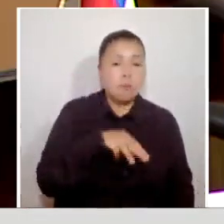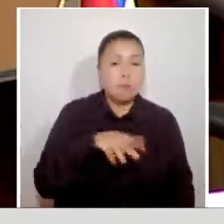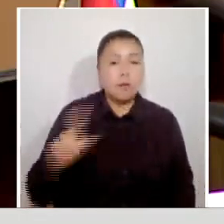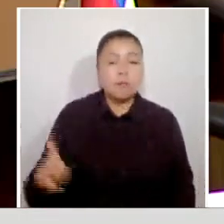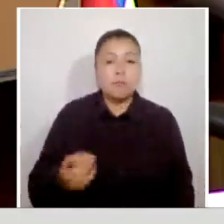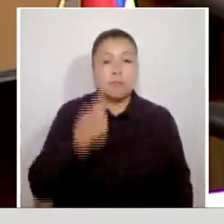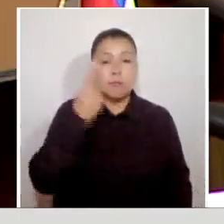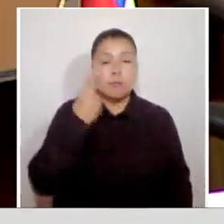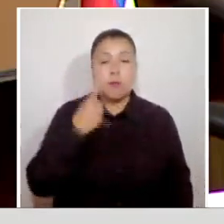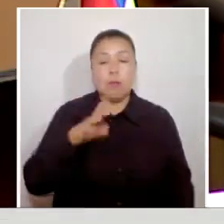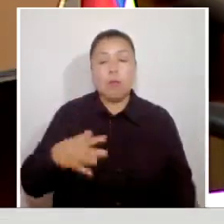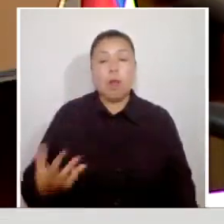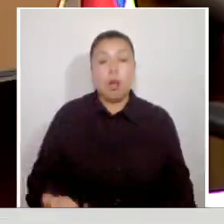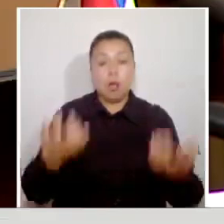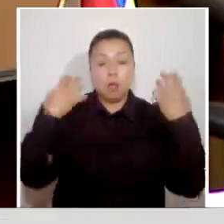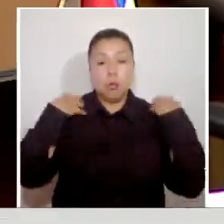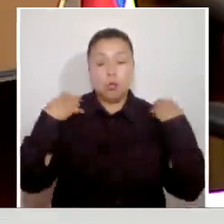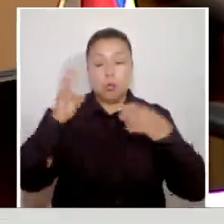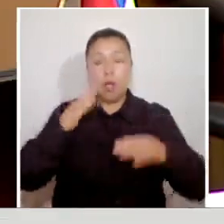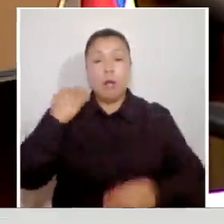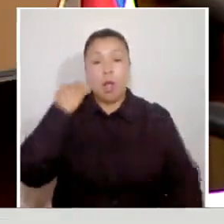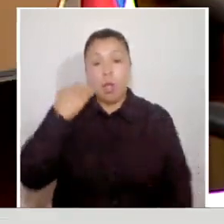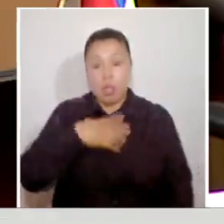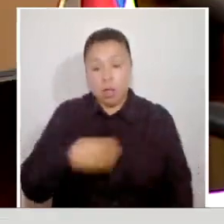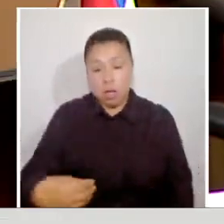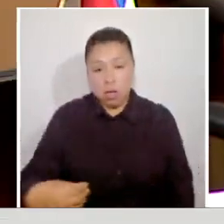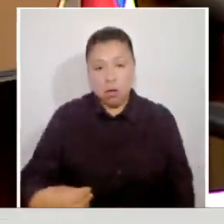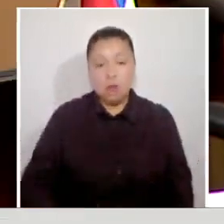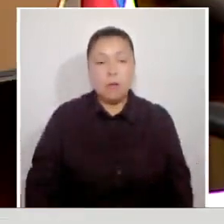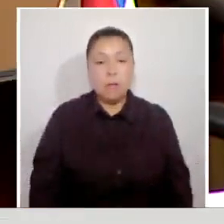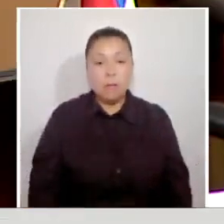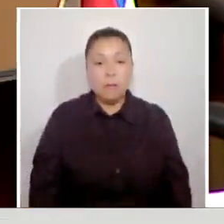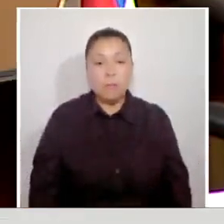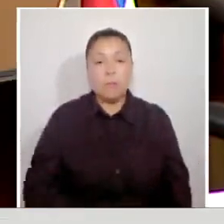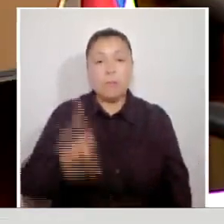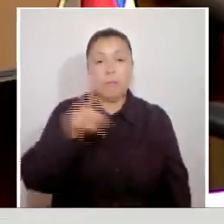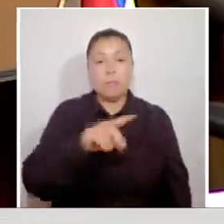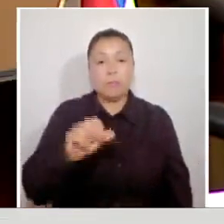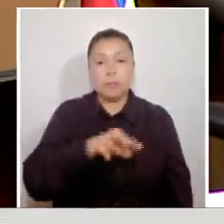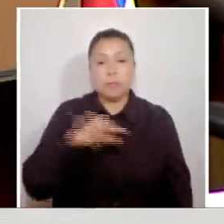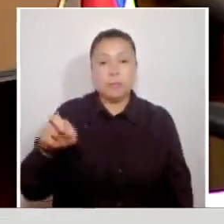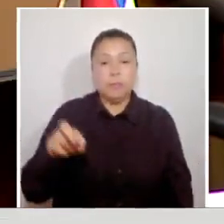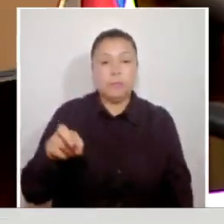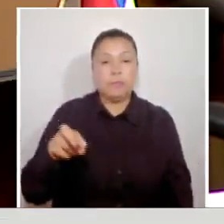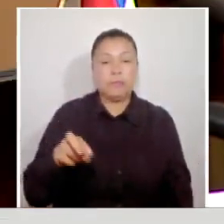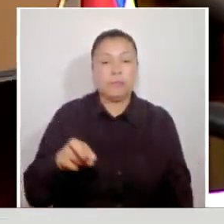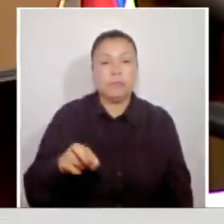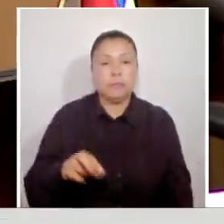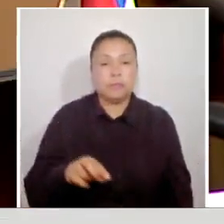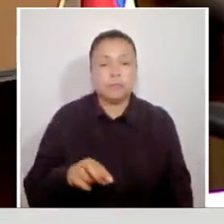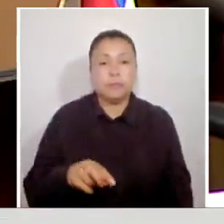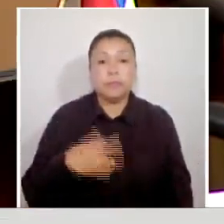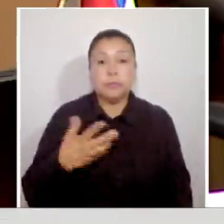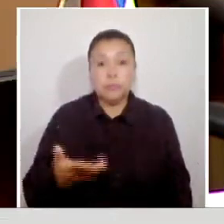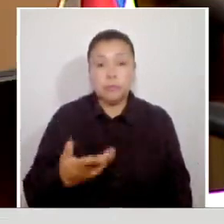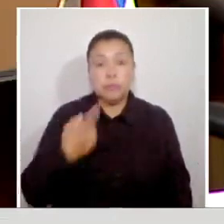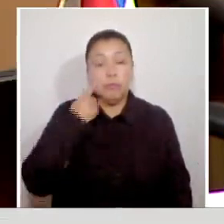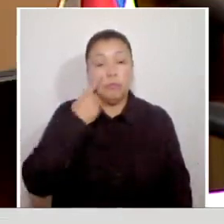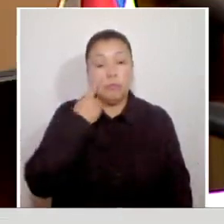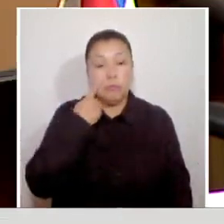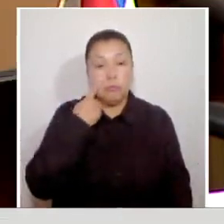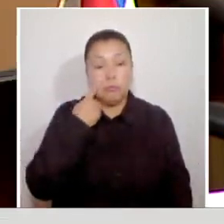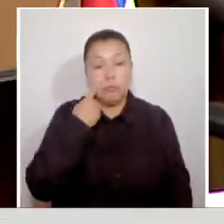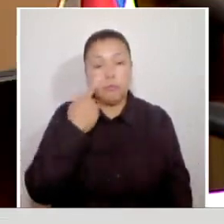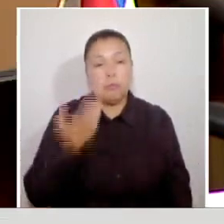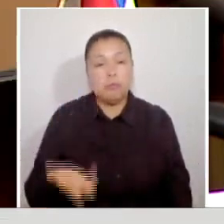custodios a los custodios del menor el SAP síndrome de alienación parental También conocido como obstrucción de